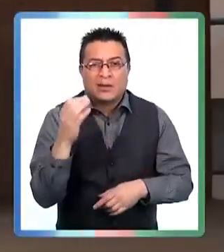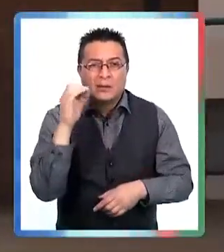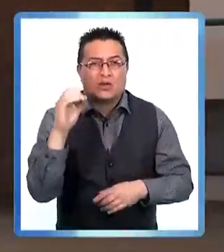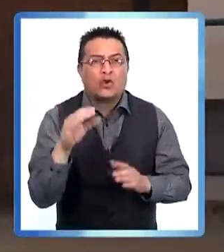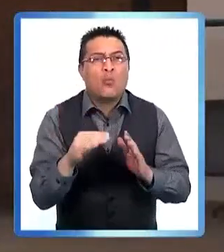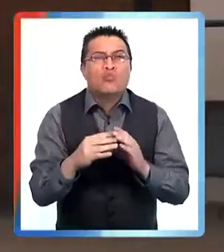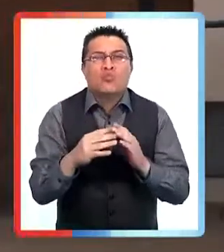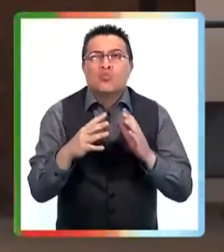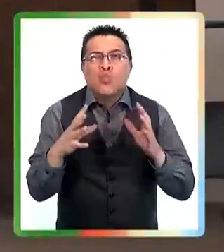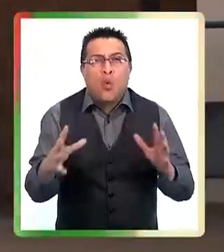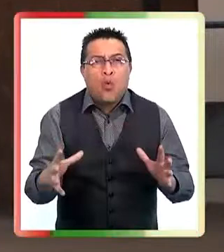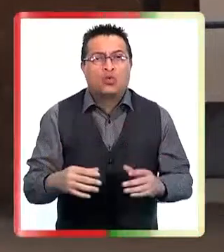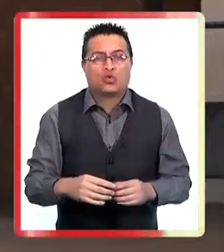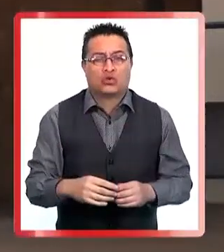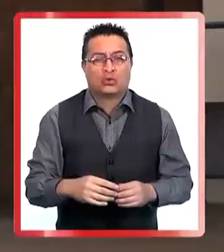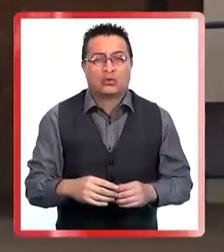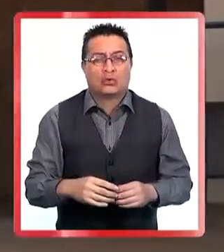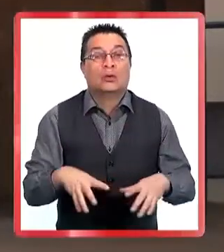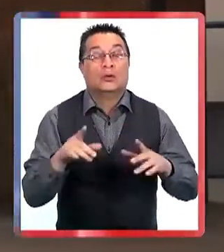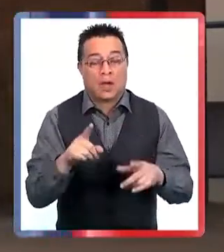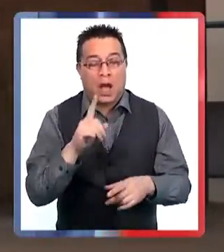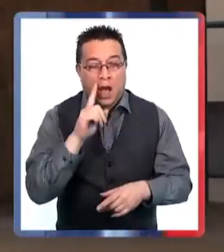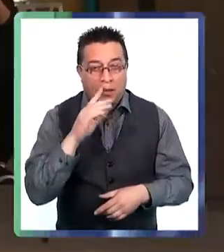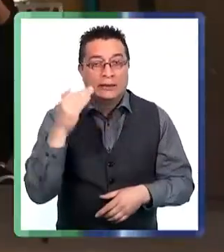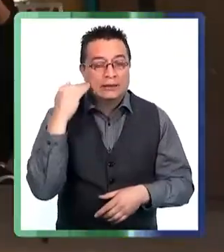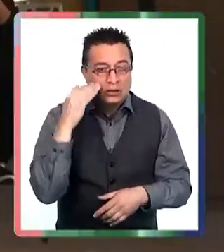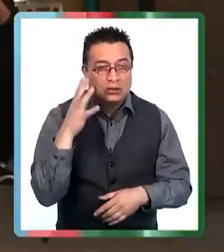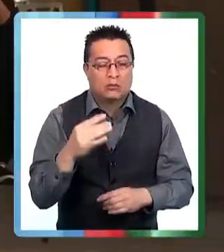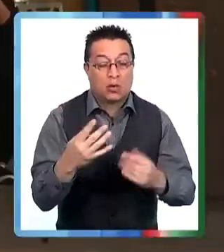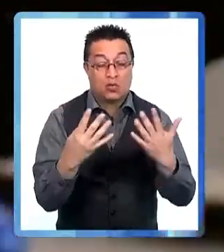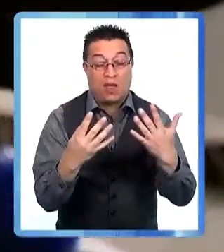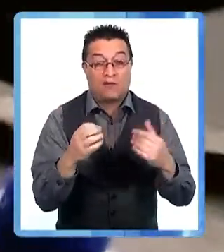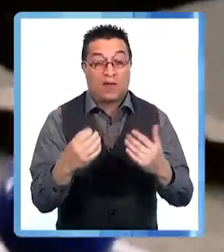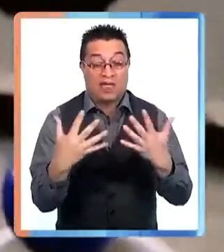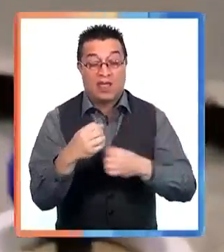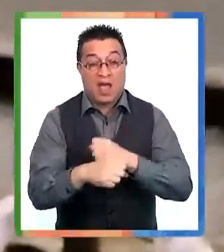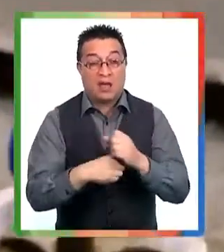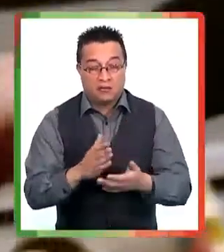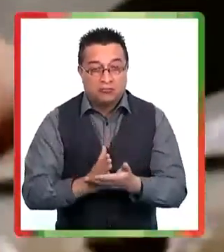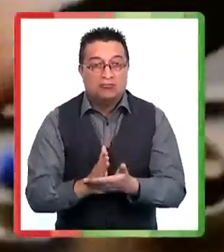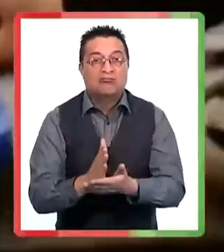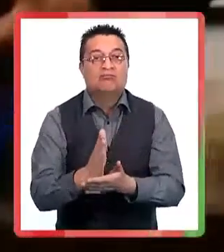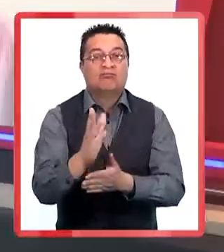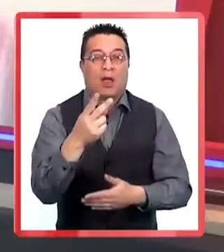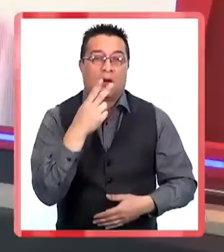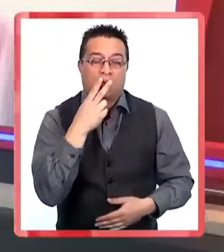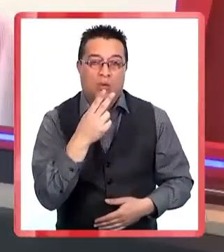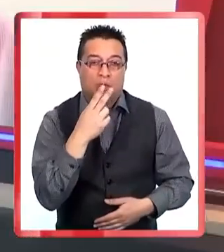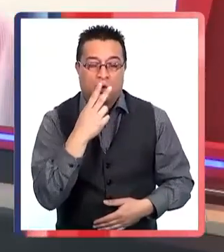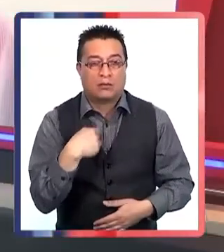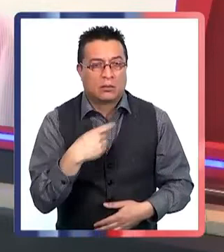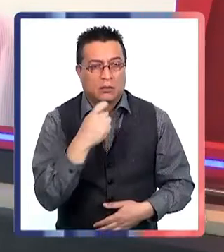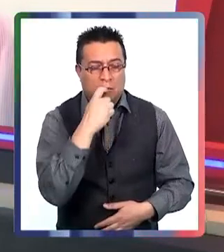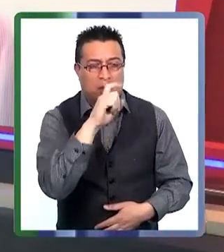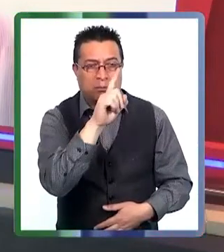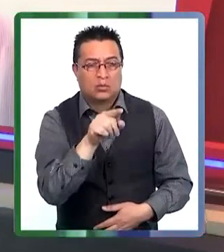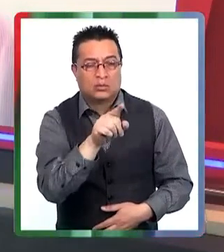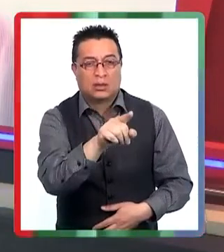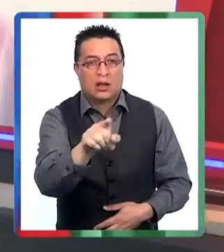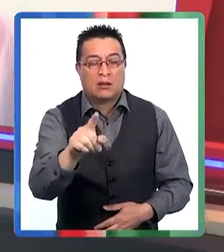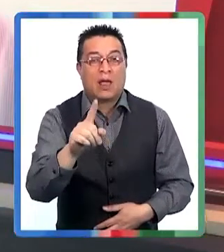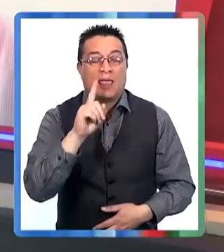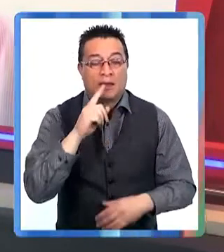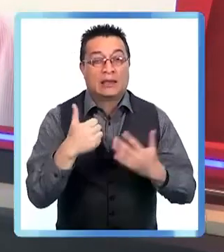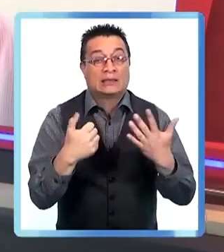40% es muchísimo, es muchísimo. Hay niños que a los 9, 10 años empiezan a fumar. Cuando uno le pregunta a una